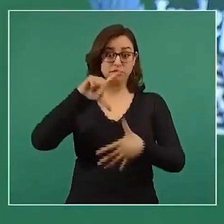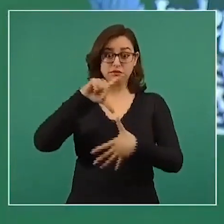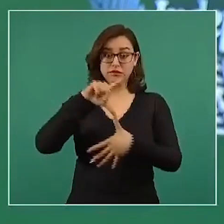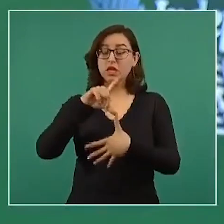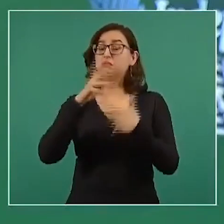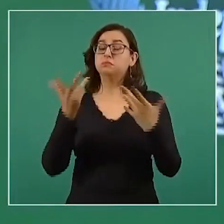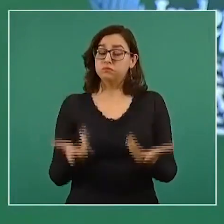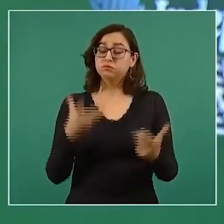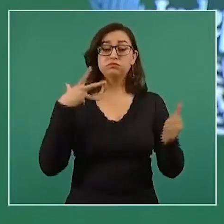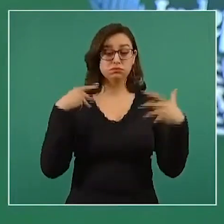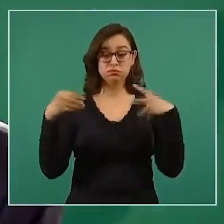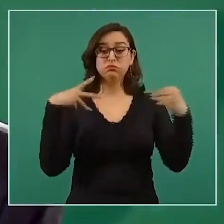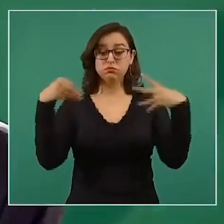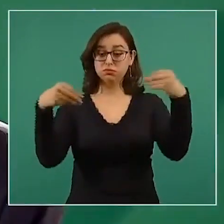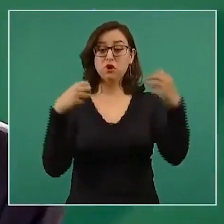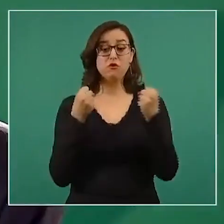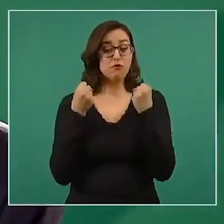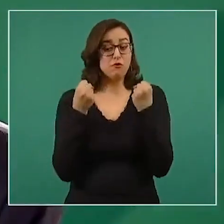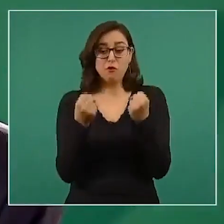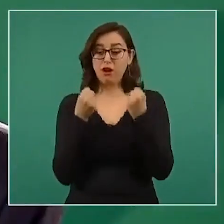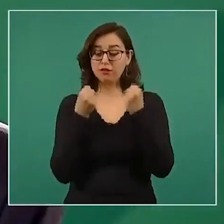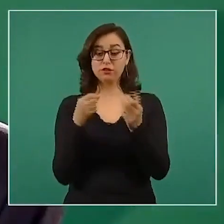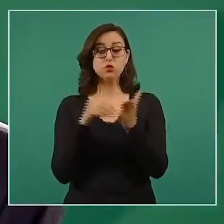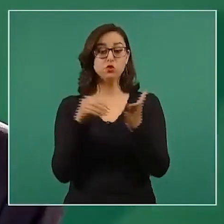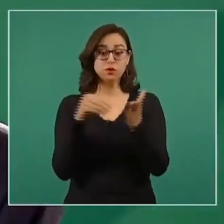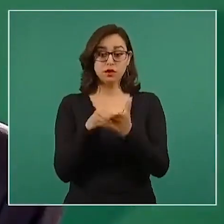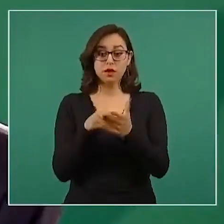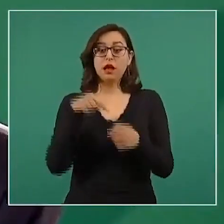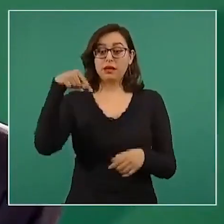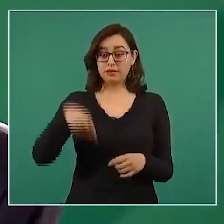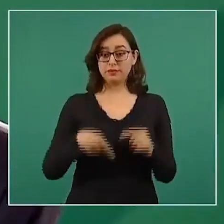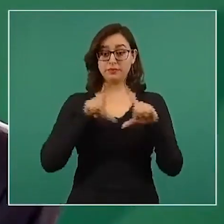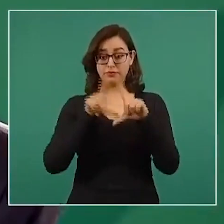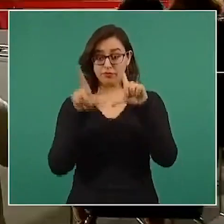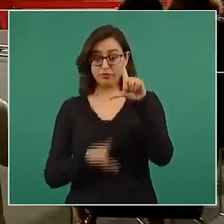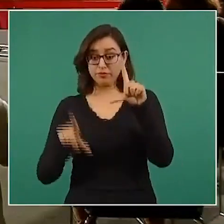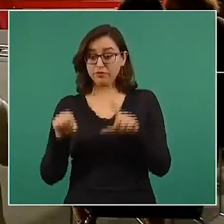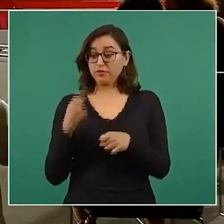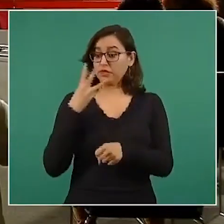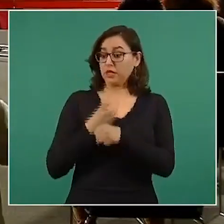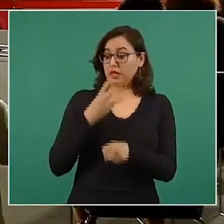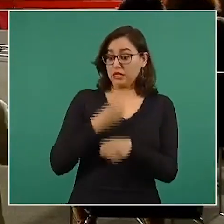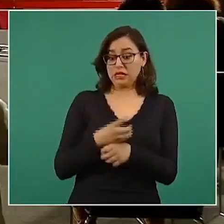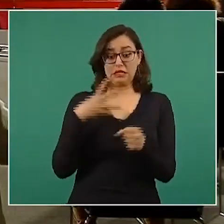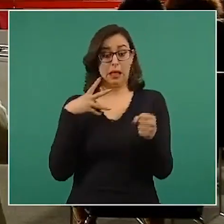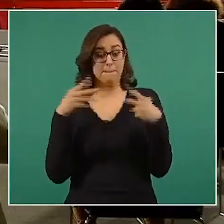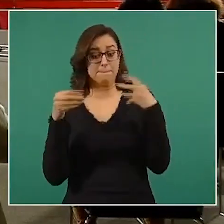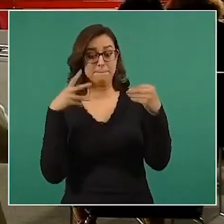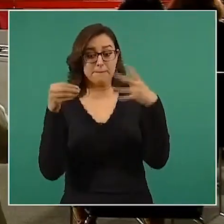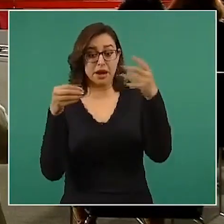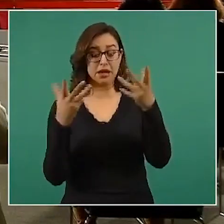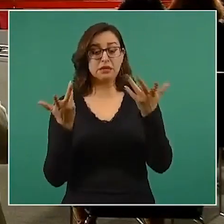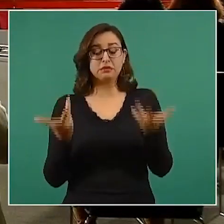alta intensidad epidémica. En el caso de México, no hemos llegado a una extinción de la epidemia, no hemos llegado a